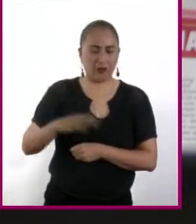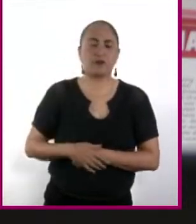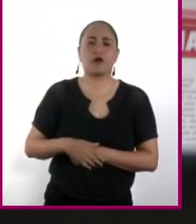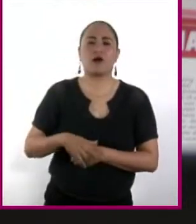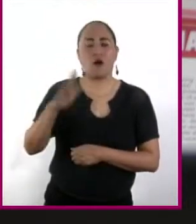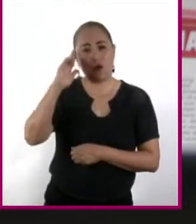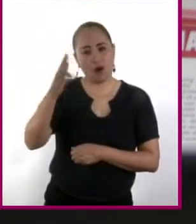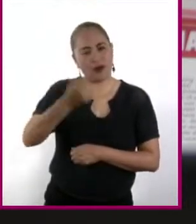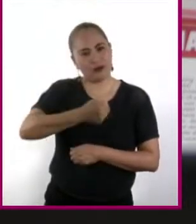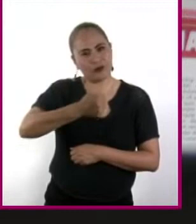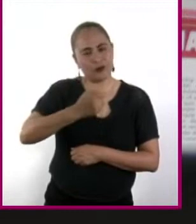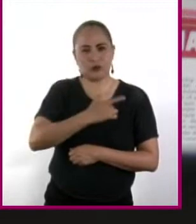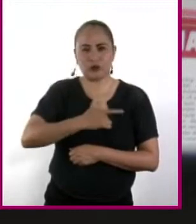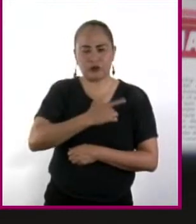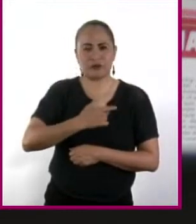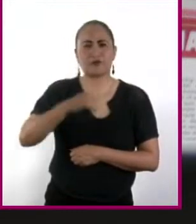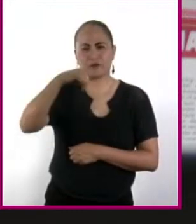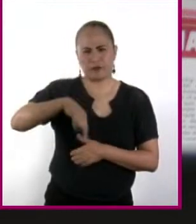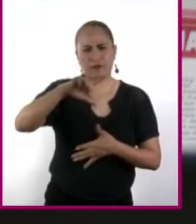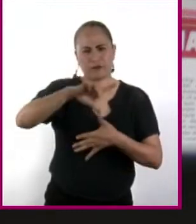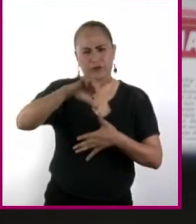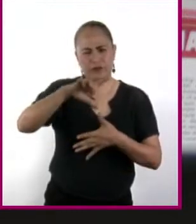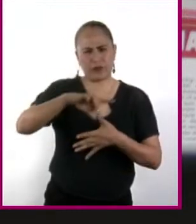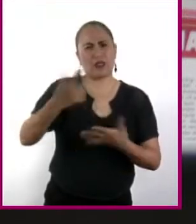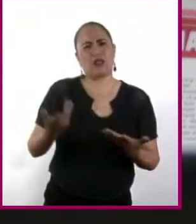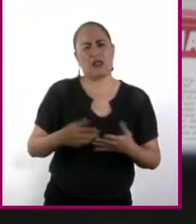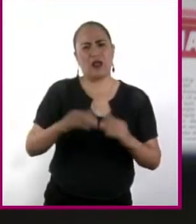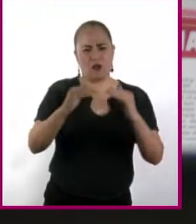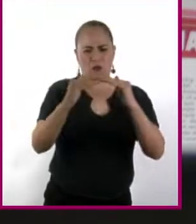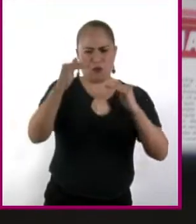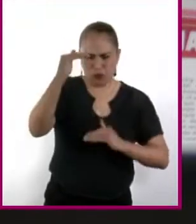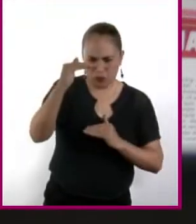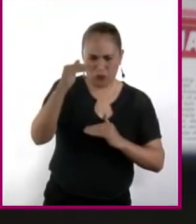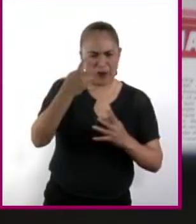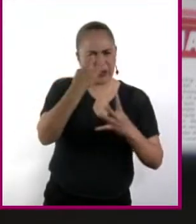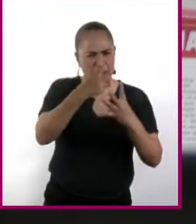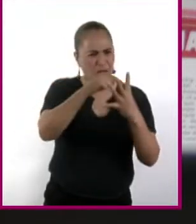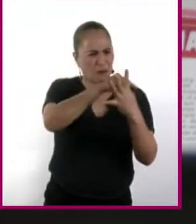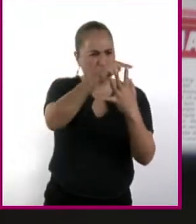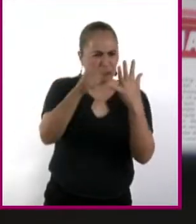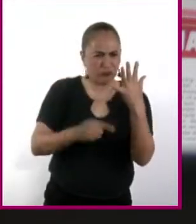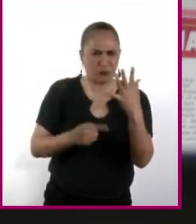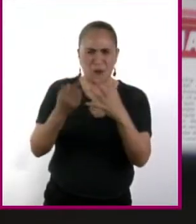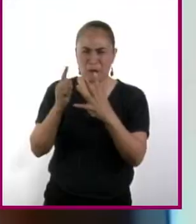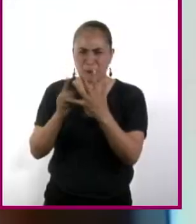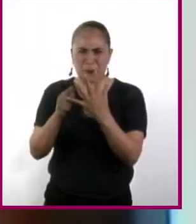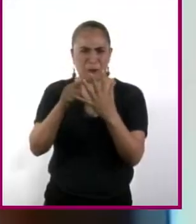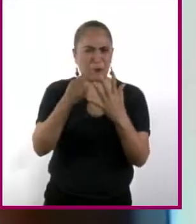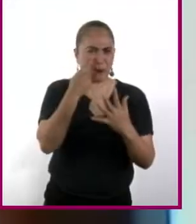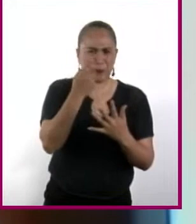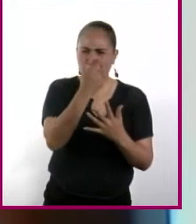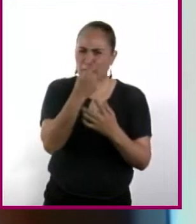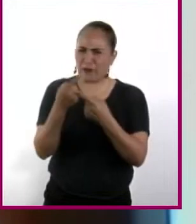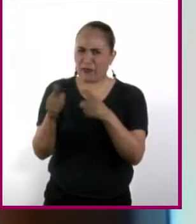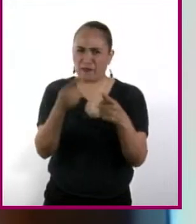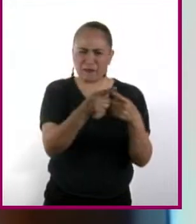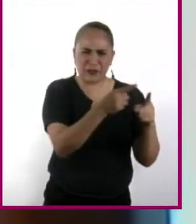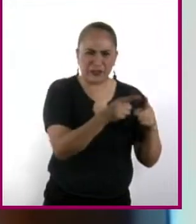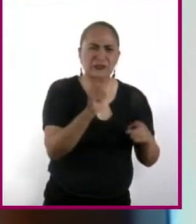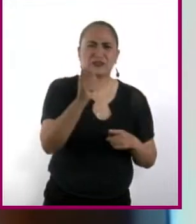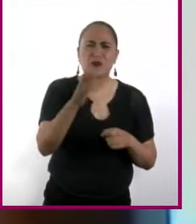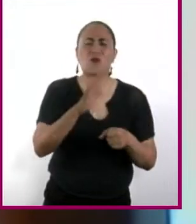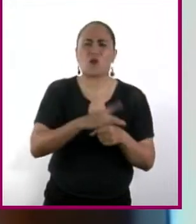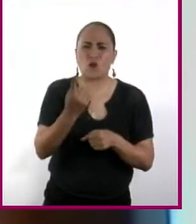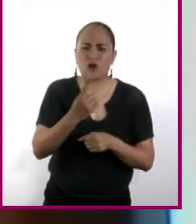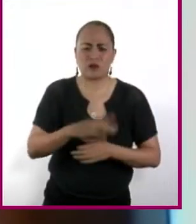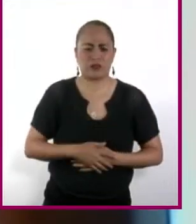se dice que en América Latina la inequidad es un fenómeno multidimensional? Porque, pues por una parte, tenemos una